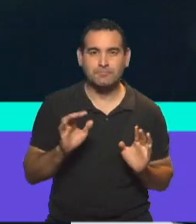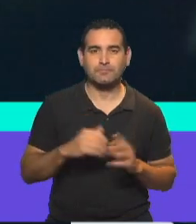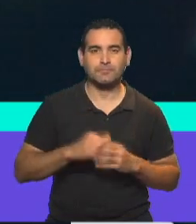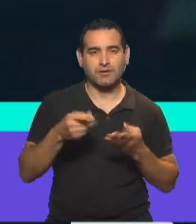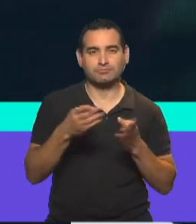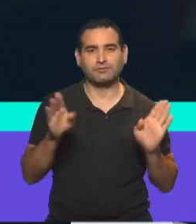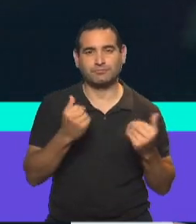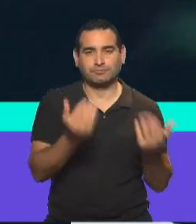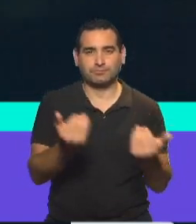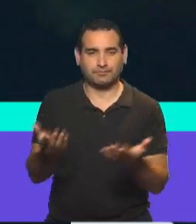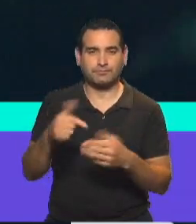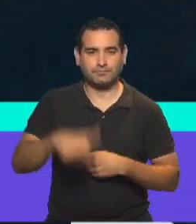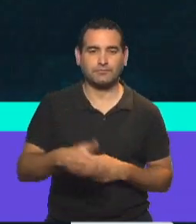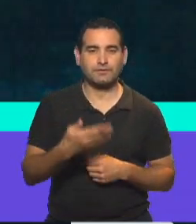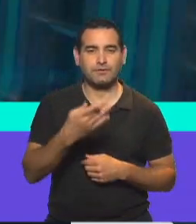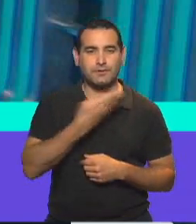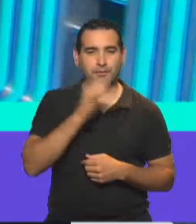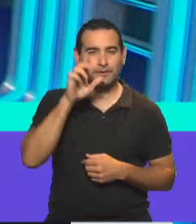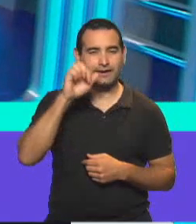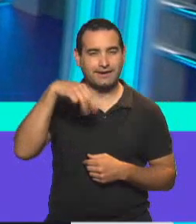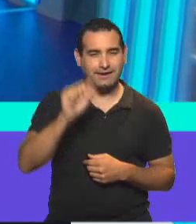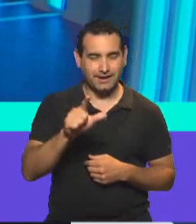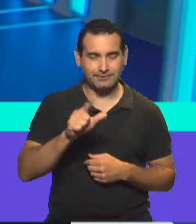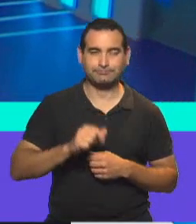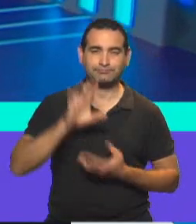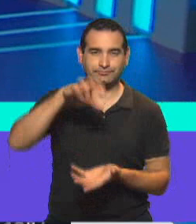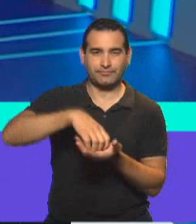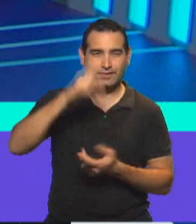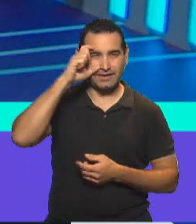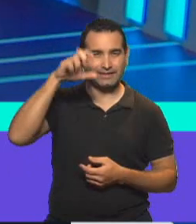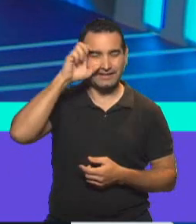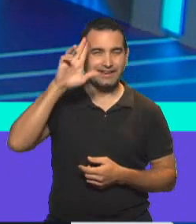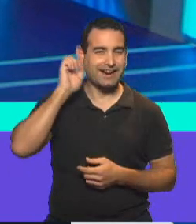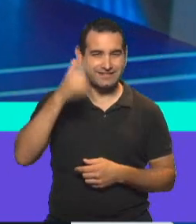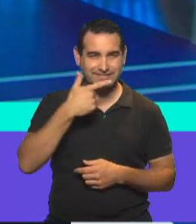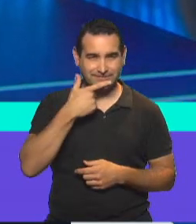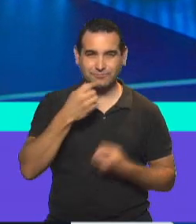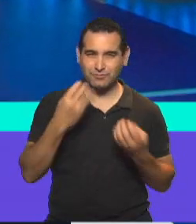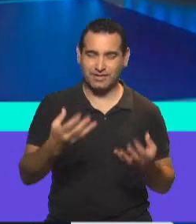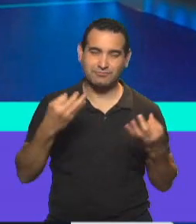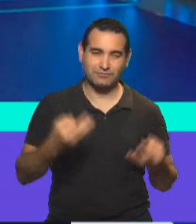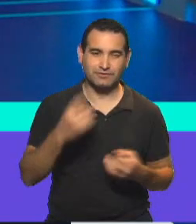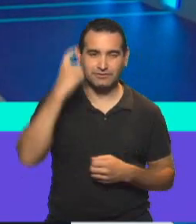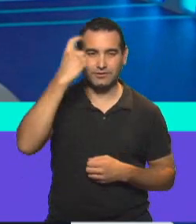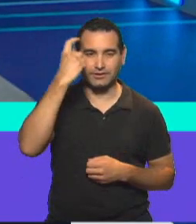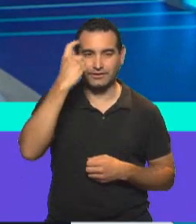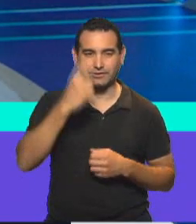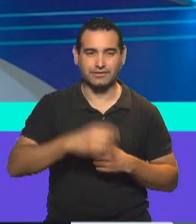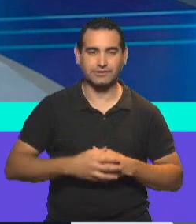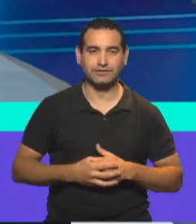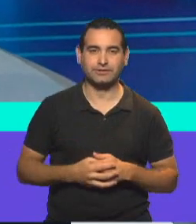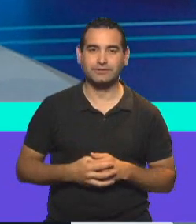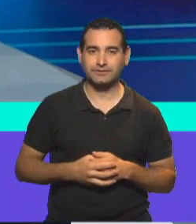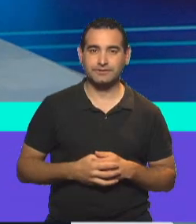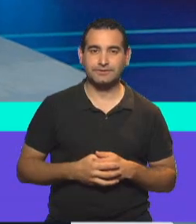este beneficio. Estamos con Federico Bernales, el interventor del Energas. ¿Cómo estás? ¿Qué tal? Mucho gusto. Y bueno, con Rulo. Para saber,